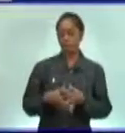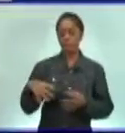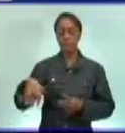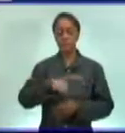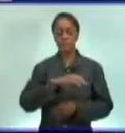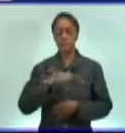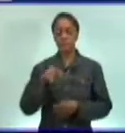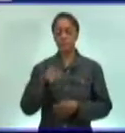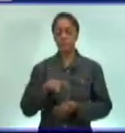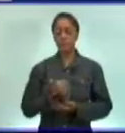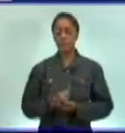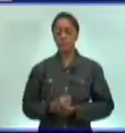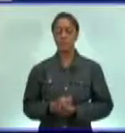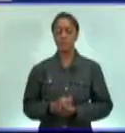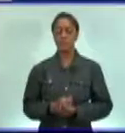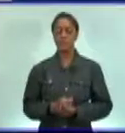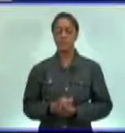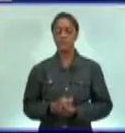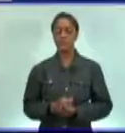todos ellos?